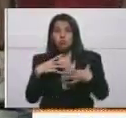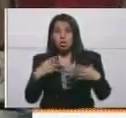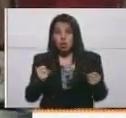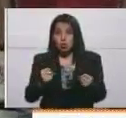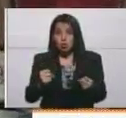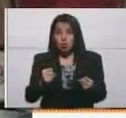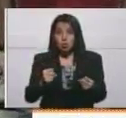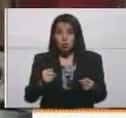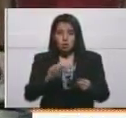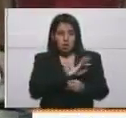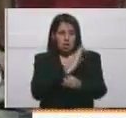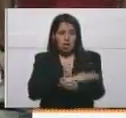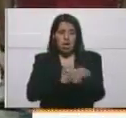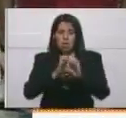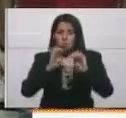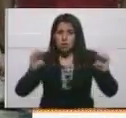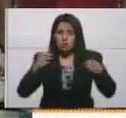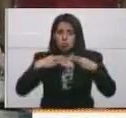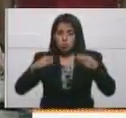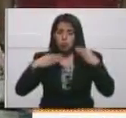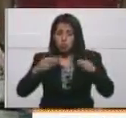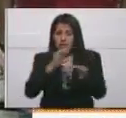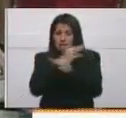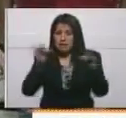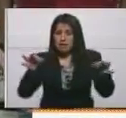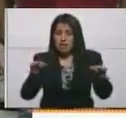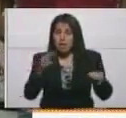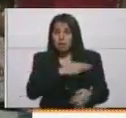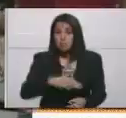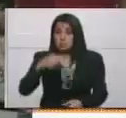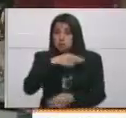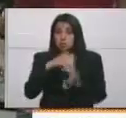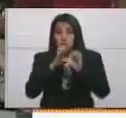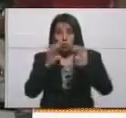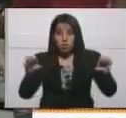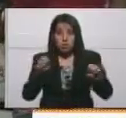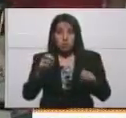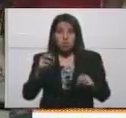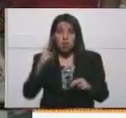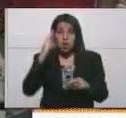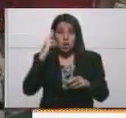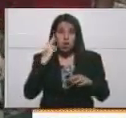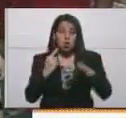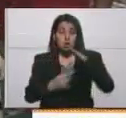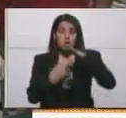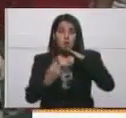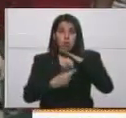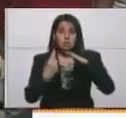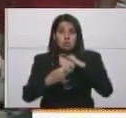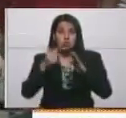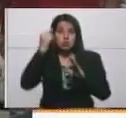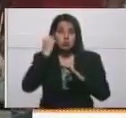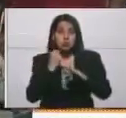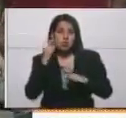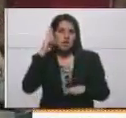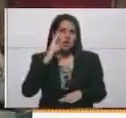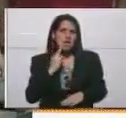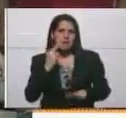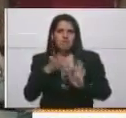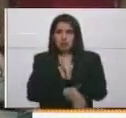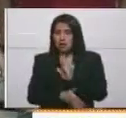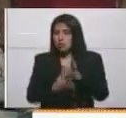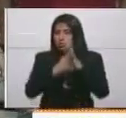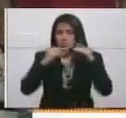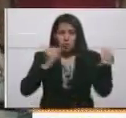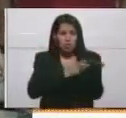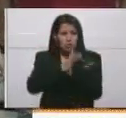la educación pública gratuita y de calidad y las misiones educativas, Robinson, Rivas, Sucre, fortaleciendo todo el